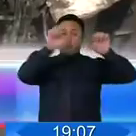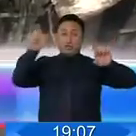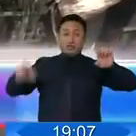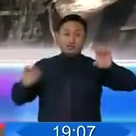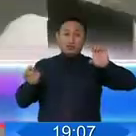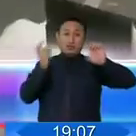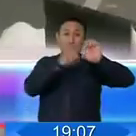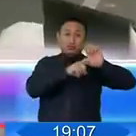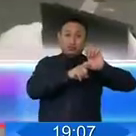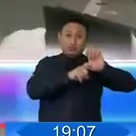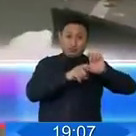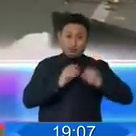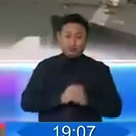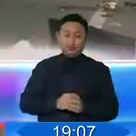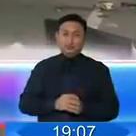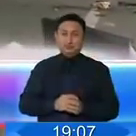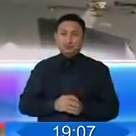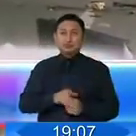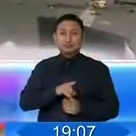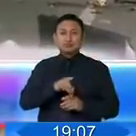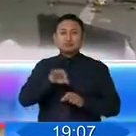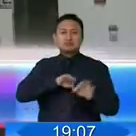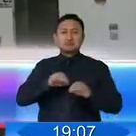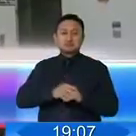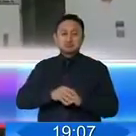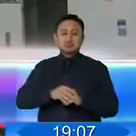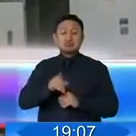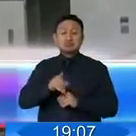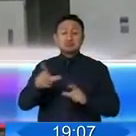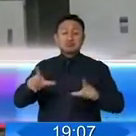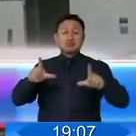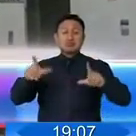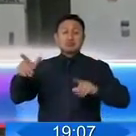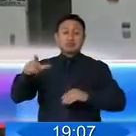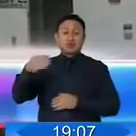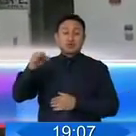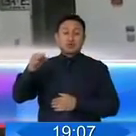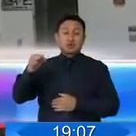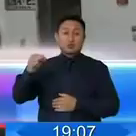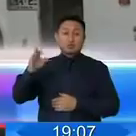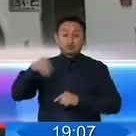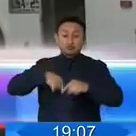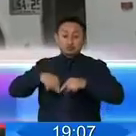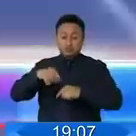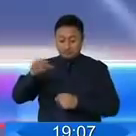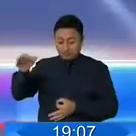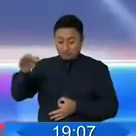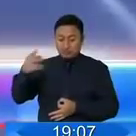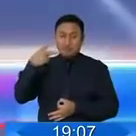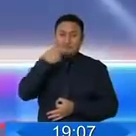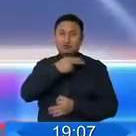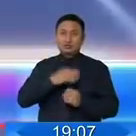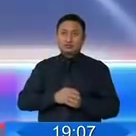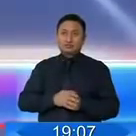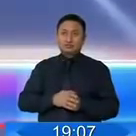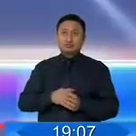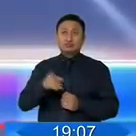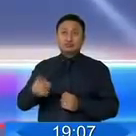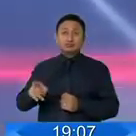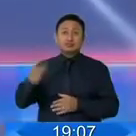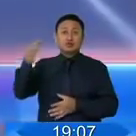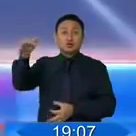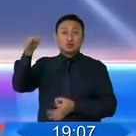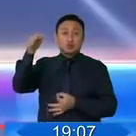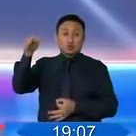la unidad de transporte accidentado indicó que algunos documentos que el bus utilizaba para circular serían falsos. Los documentos que fueron